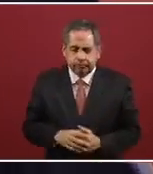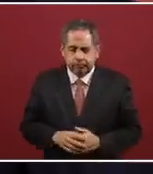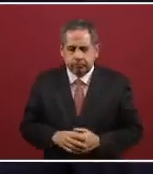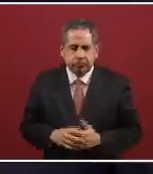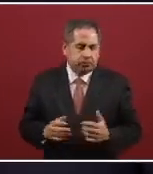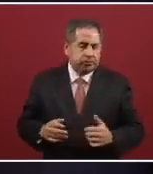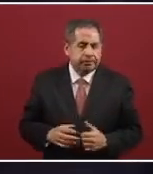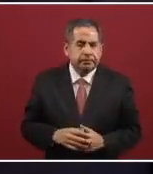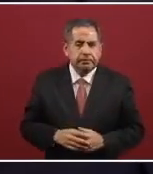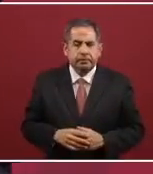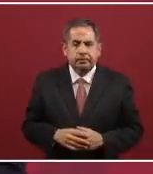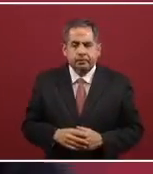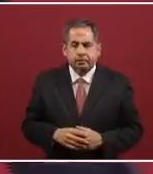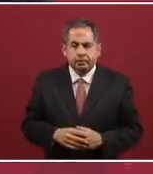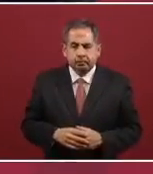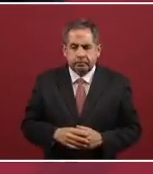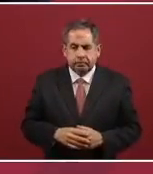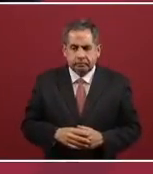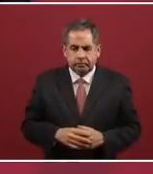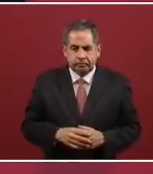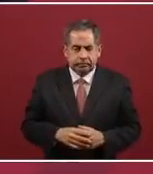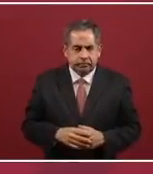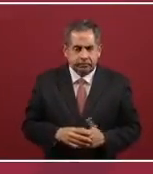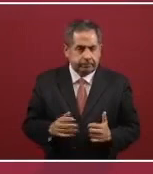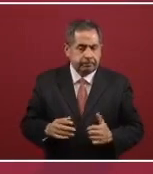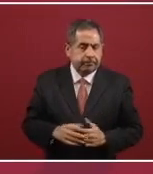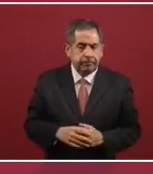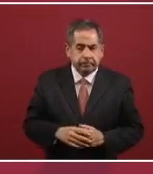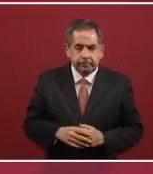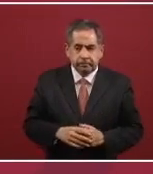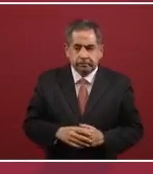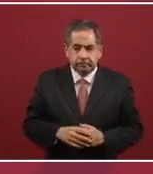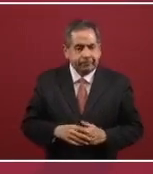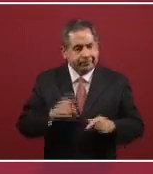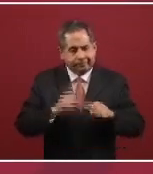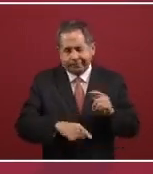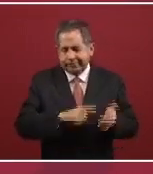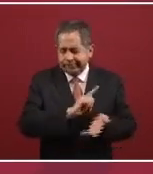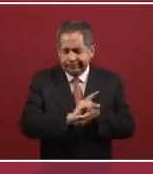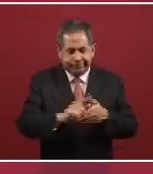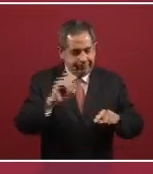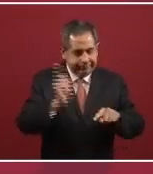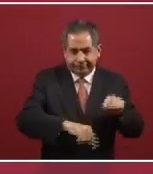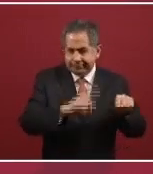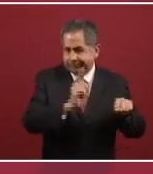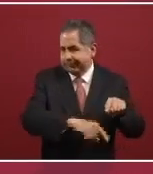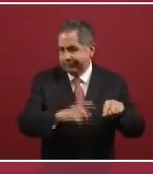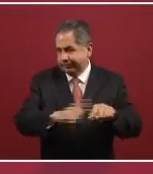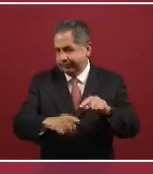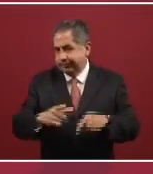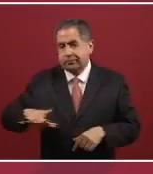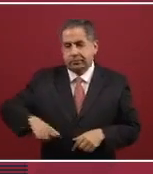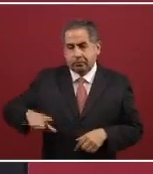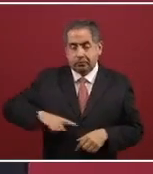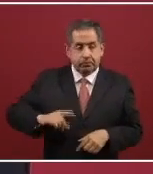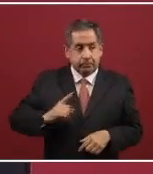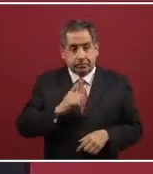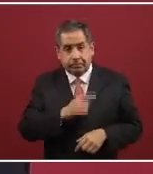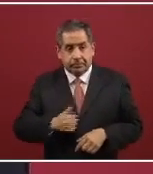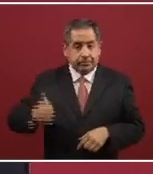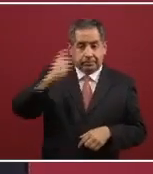Bueno, que se está limpiando el gobierno de arriba para